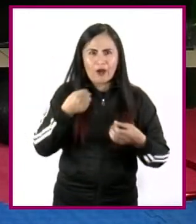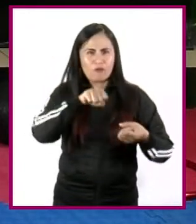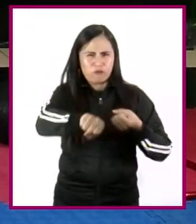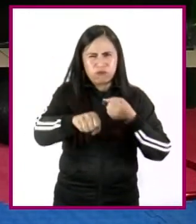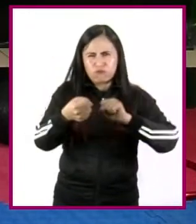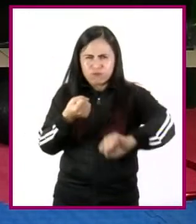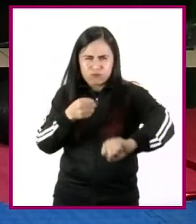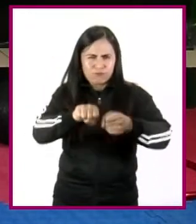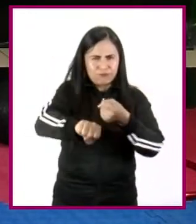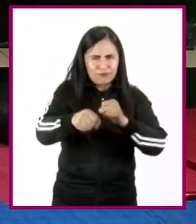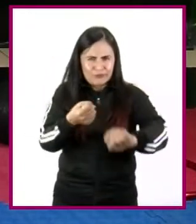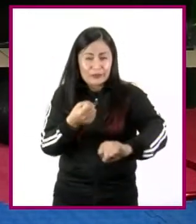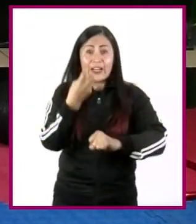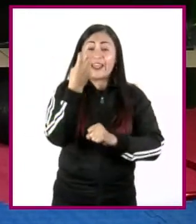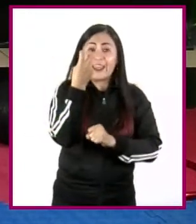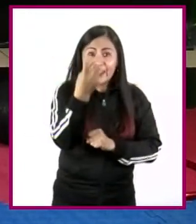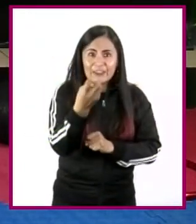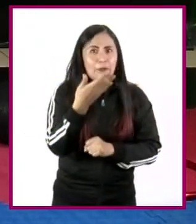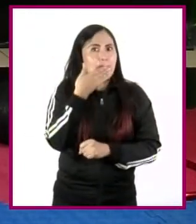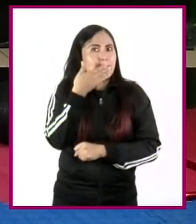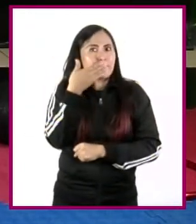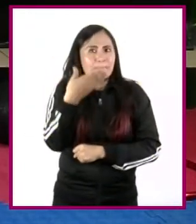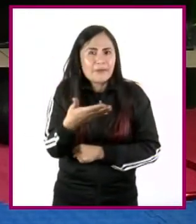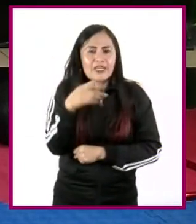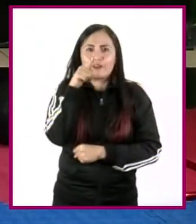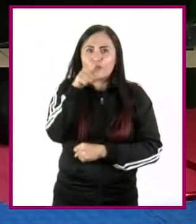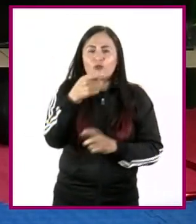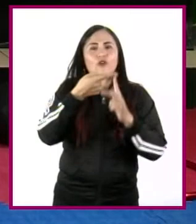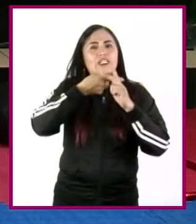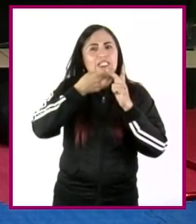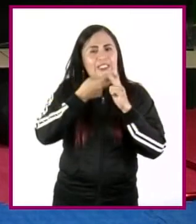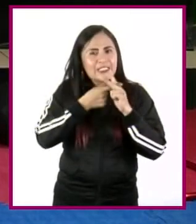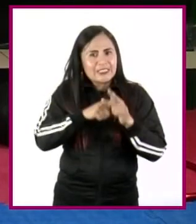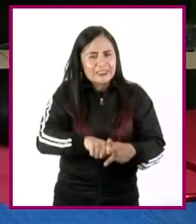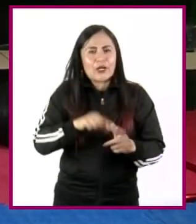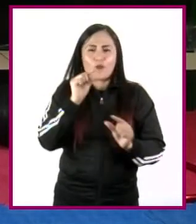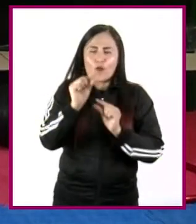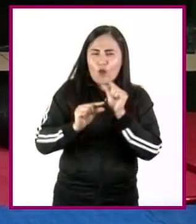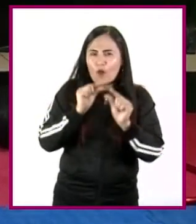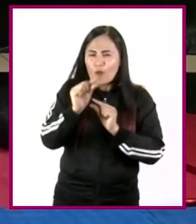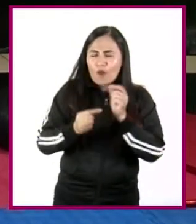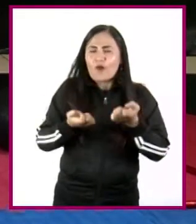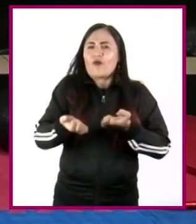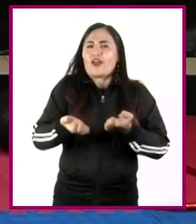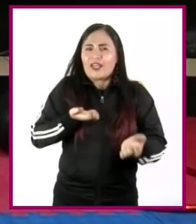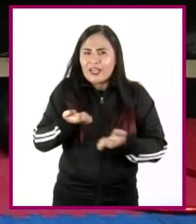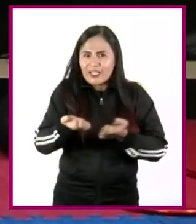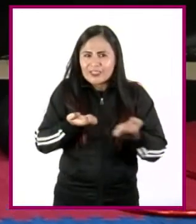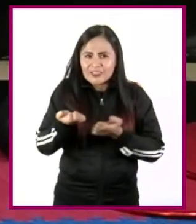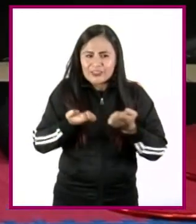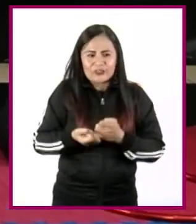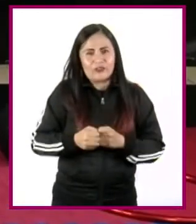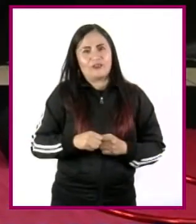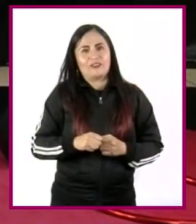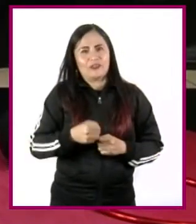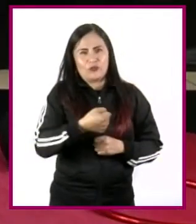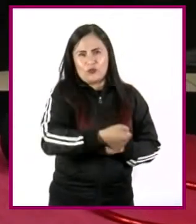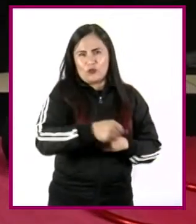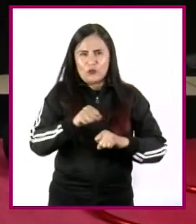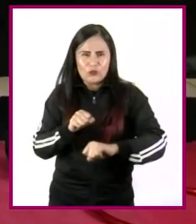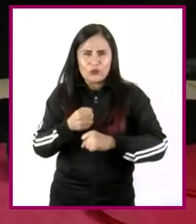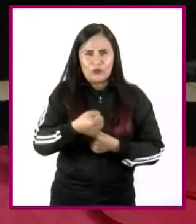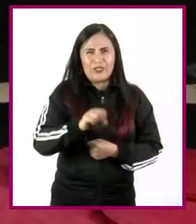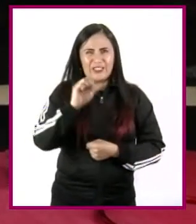golpes. Esa es la forma correcta para empezar a desarrollar el ejercicio de sombra.